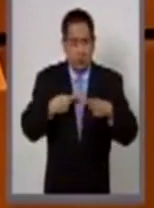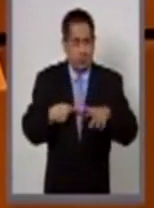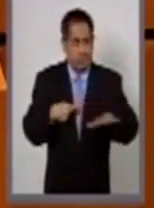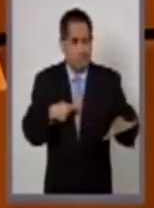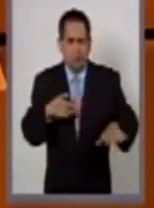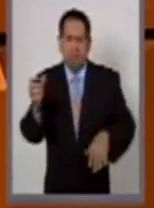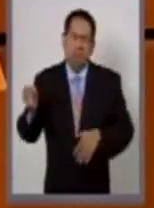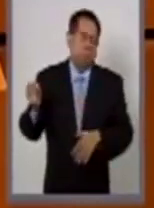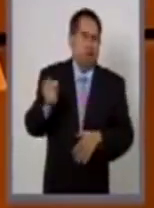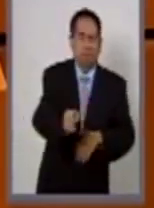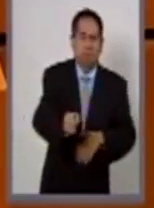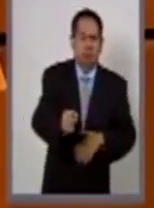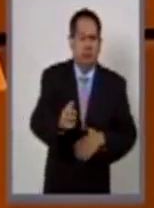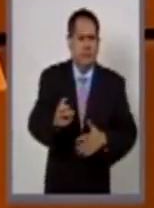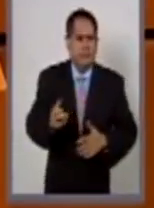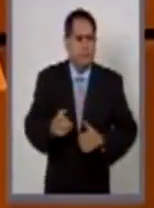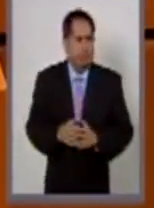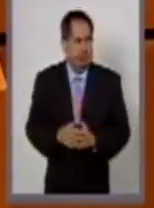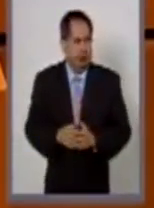México.